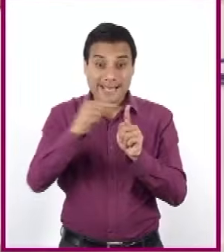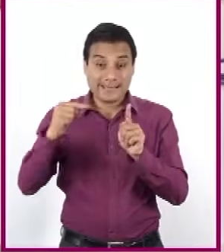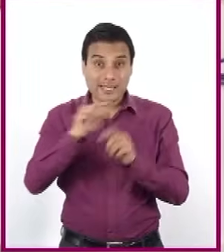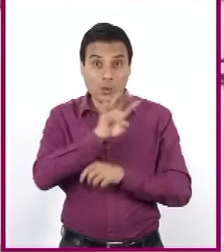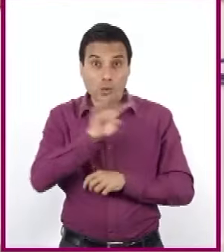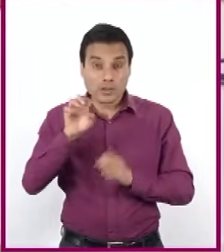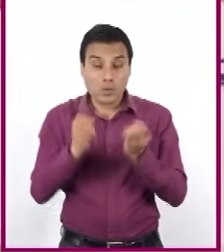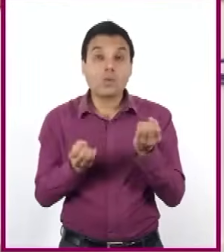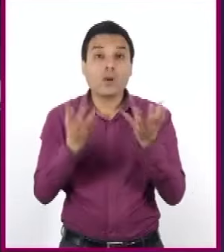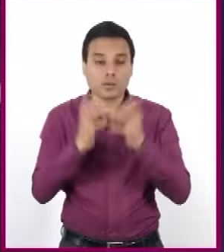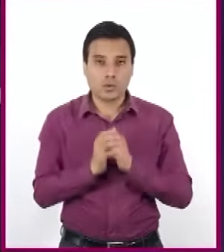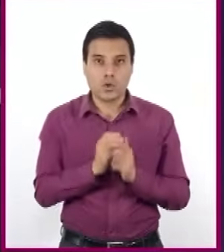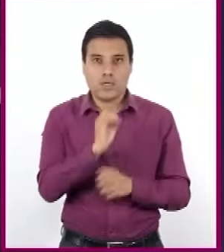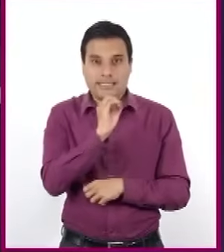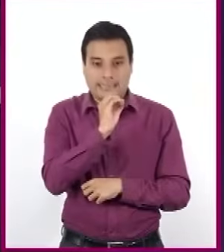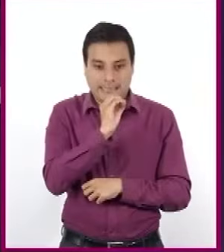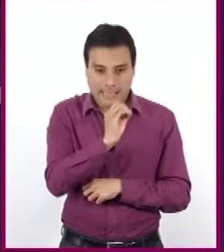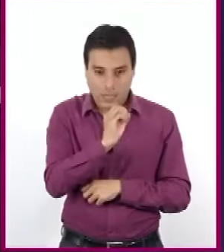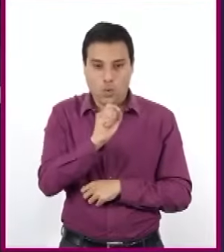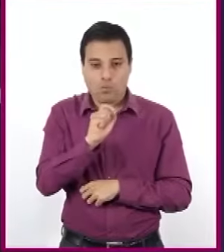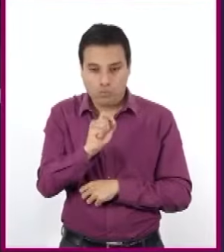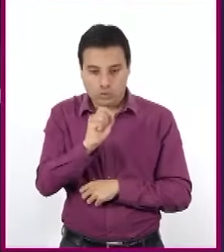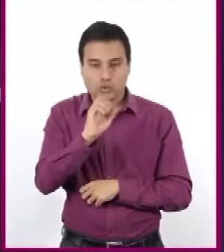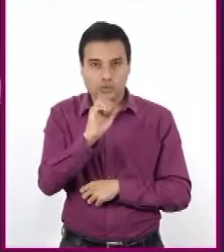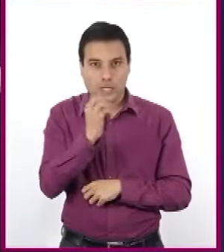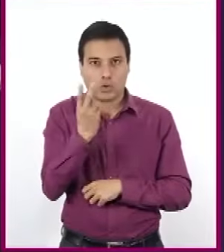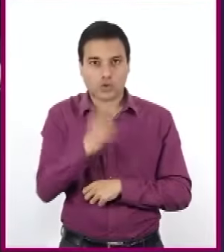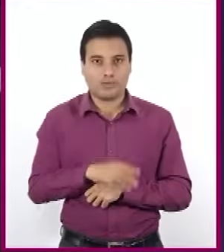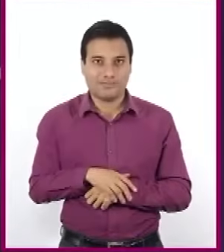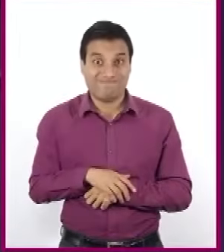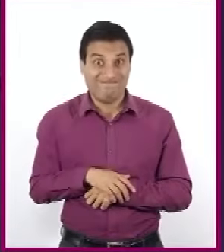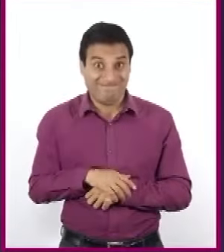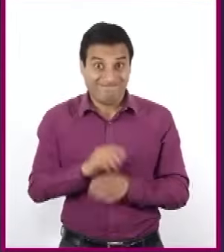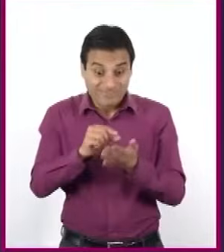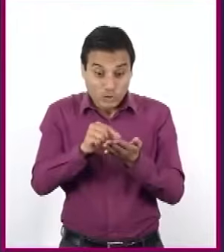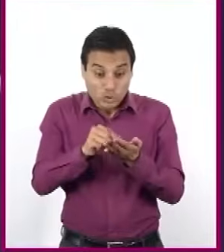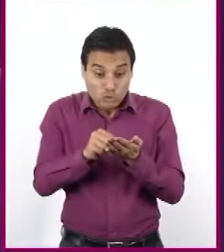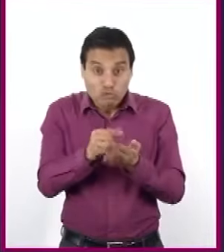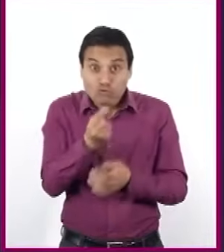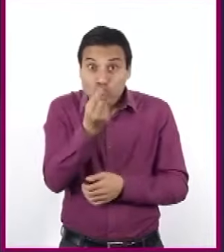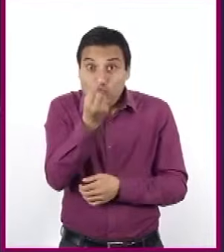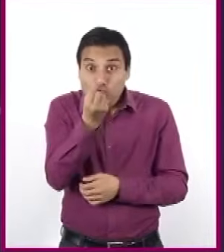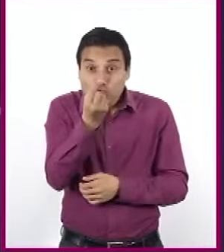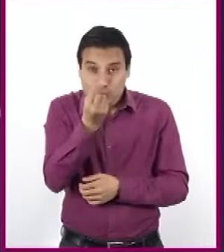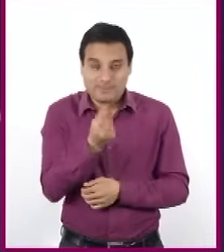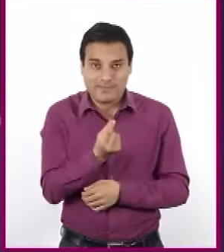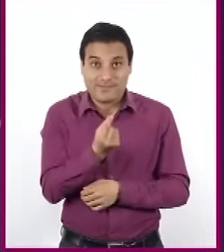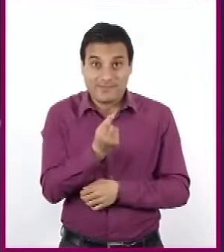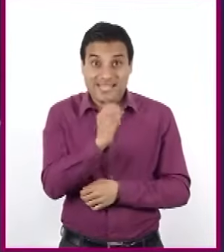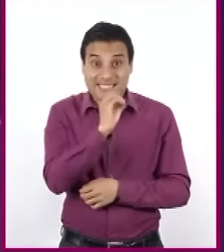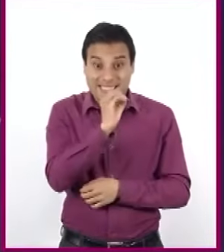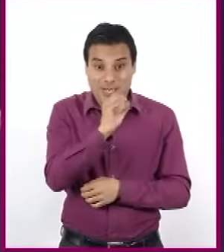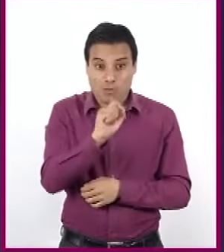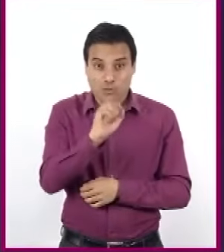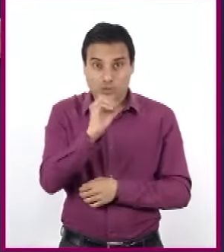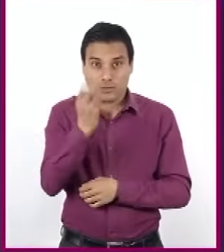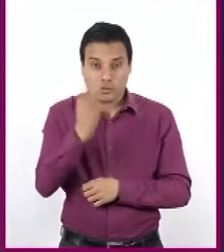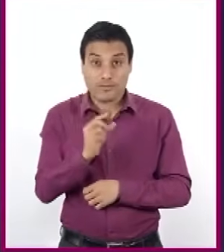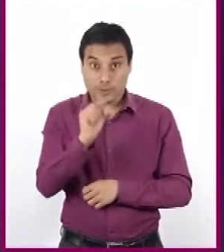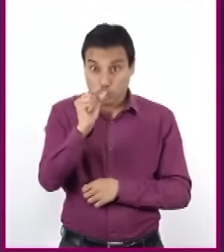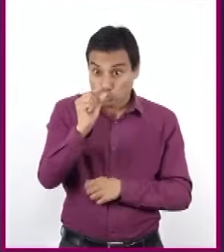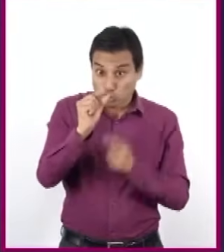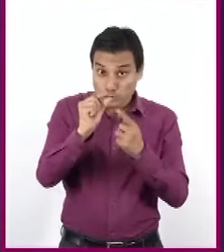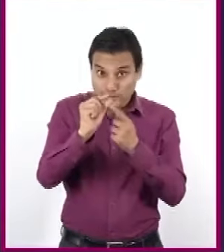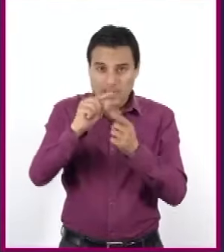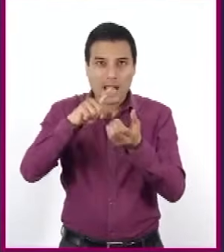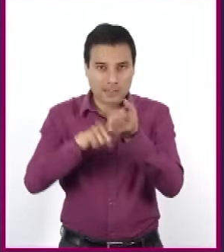de 0.02 gramos por cada uno. Un grano de arroz está constituido por átomos. Los